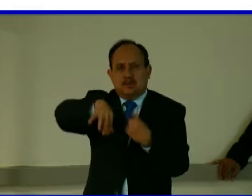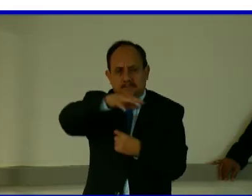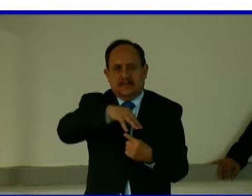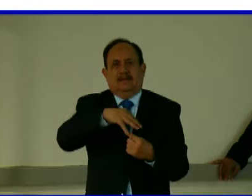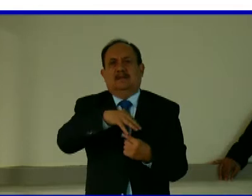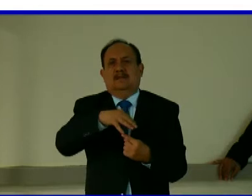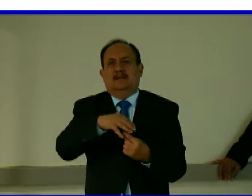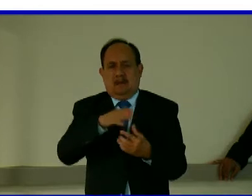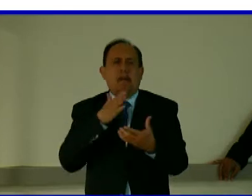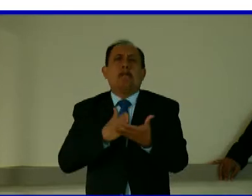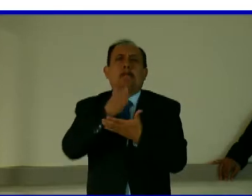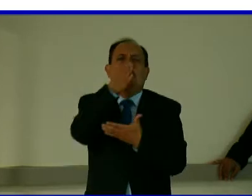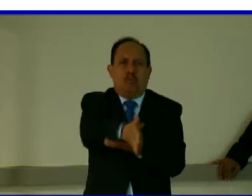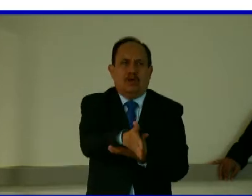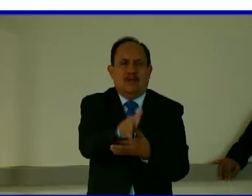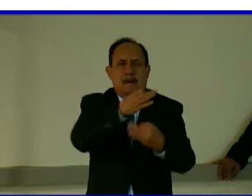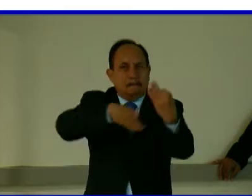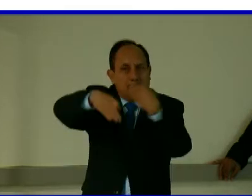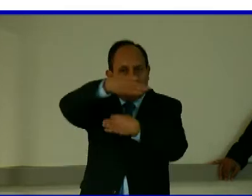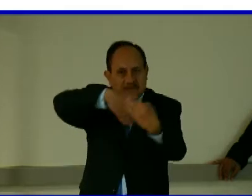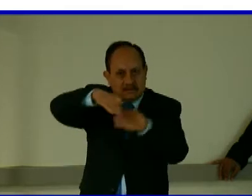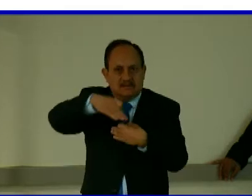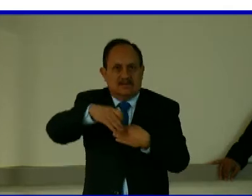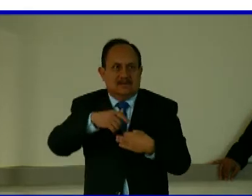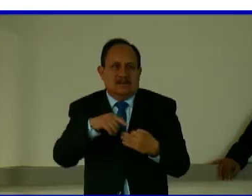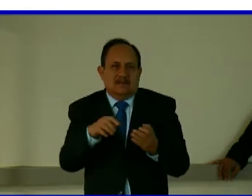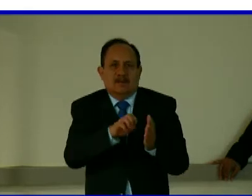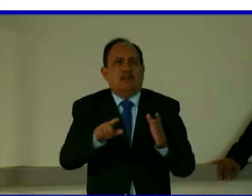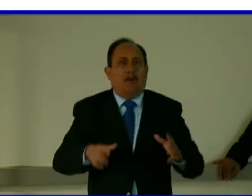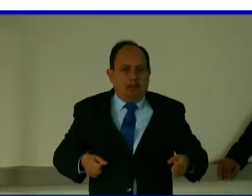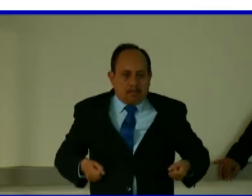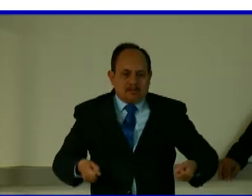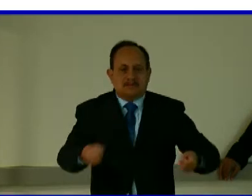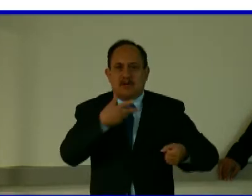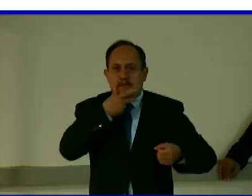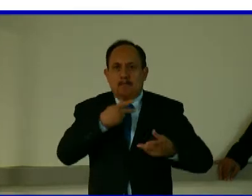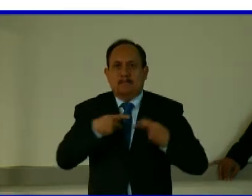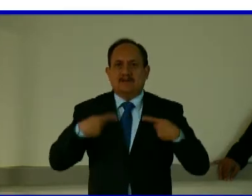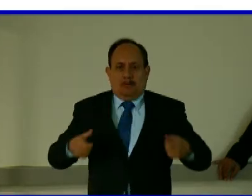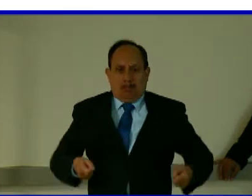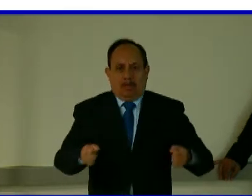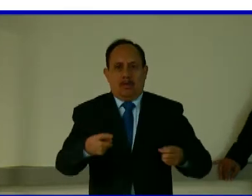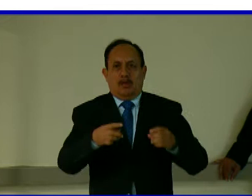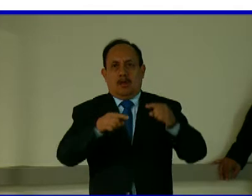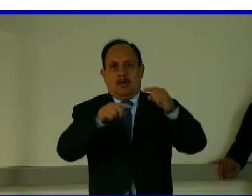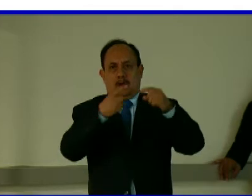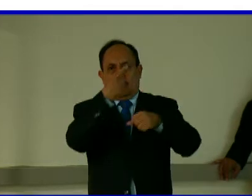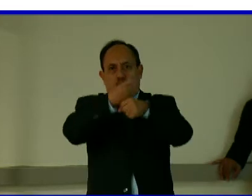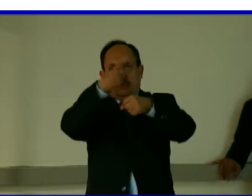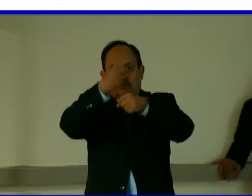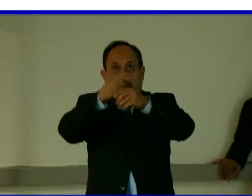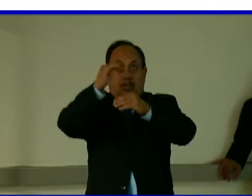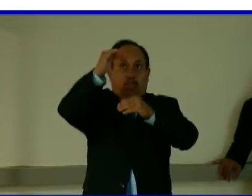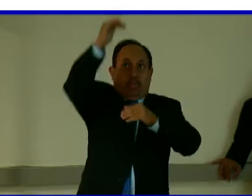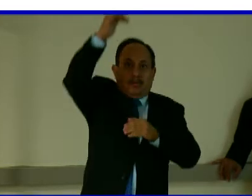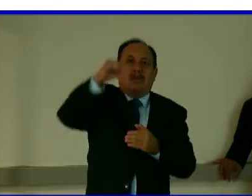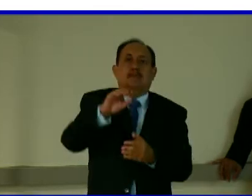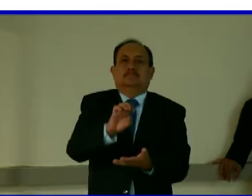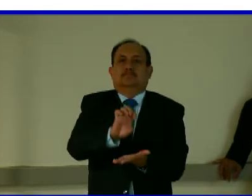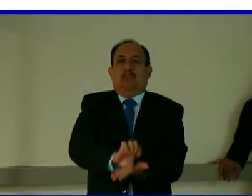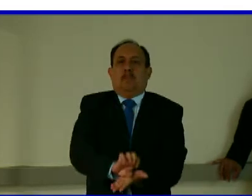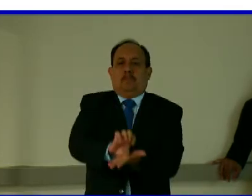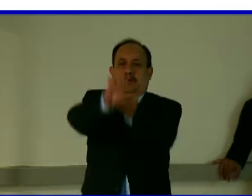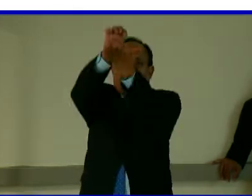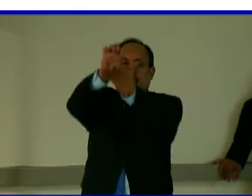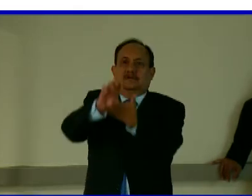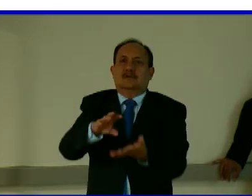físico accesible a todos. Pues si alguien viene en silla de ruedas y tiene que subir al tercer piso, se le pone un elevador.